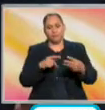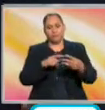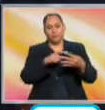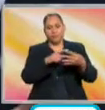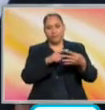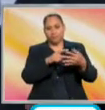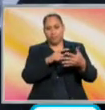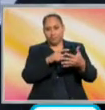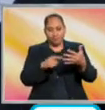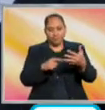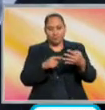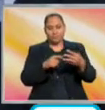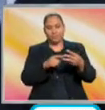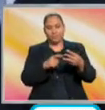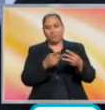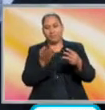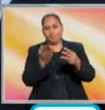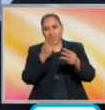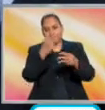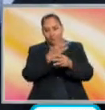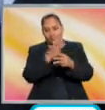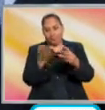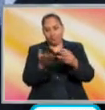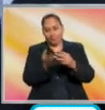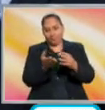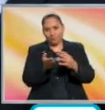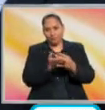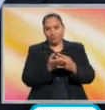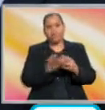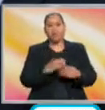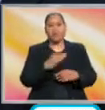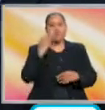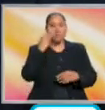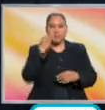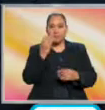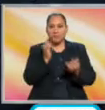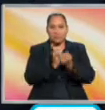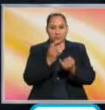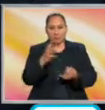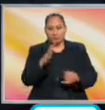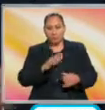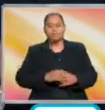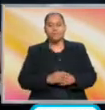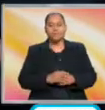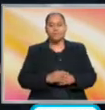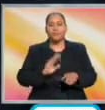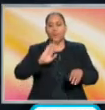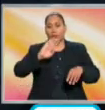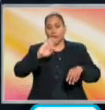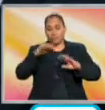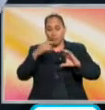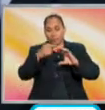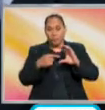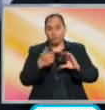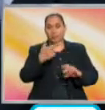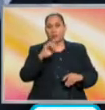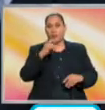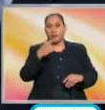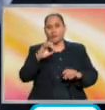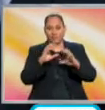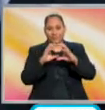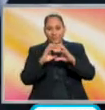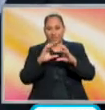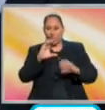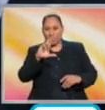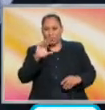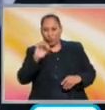Y Facebook 32 millones, ahí le sigue el camino, ¿no? Por ahí se andan más o menos. A nivel mundial, Google Chrome, que es uno